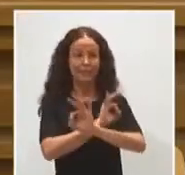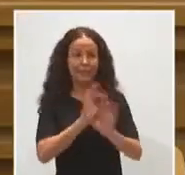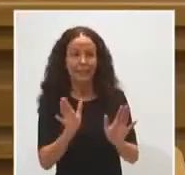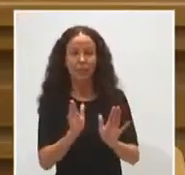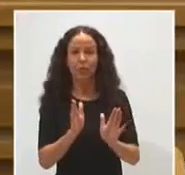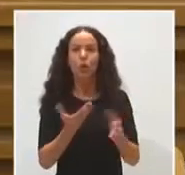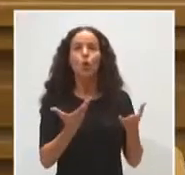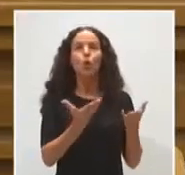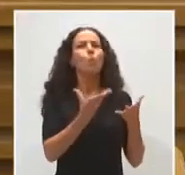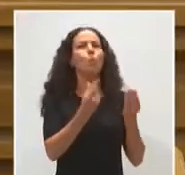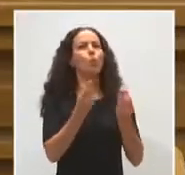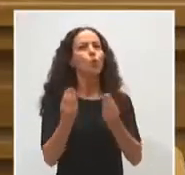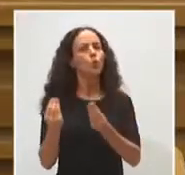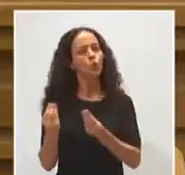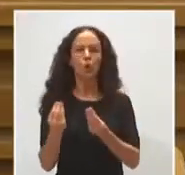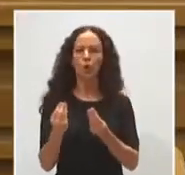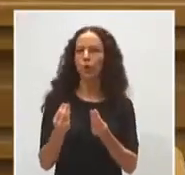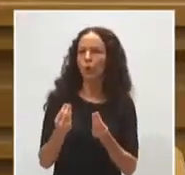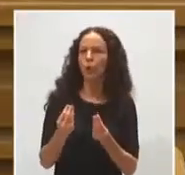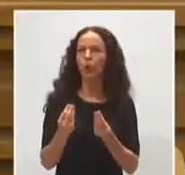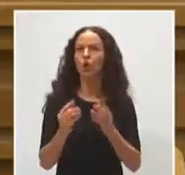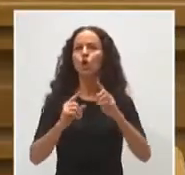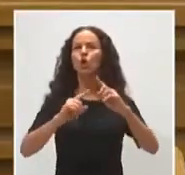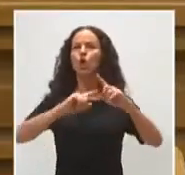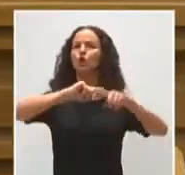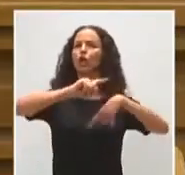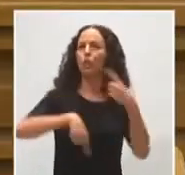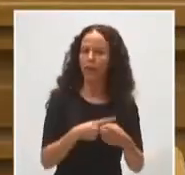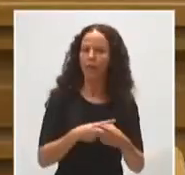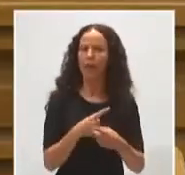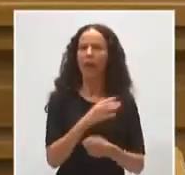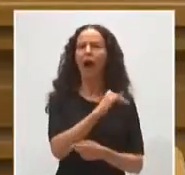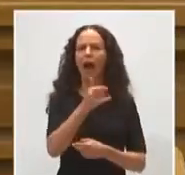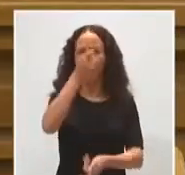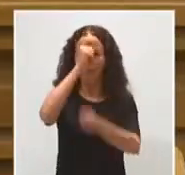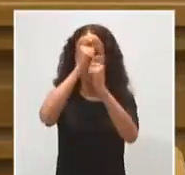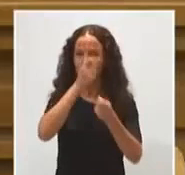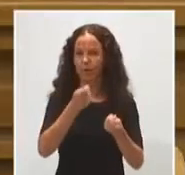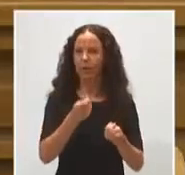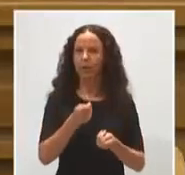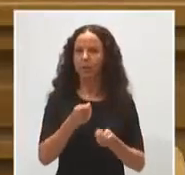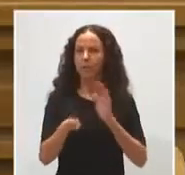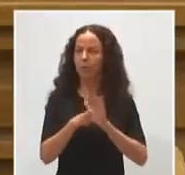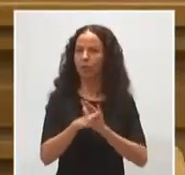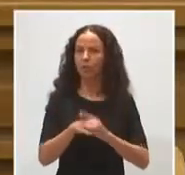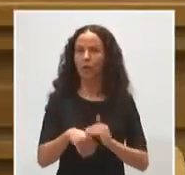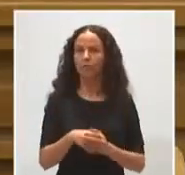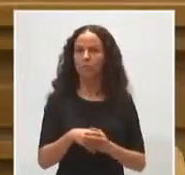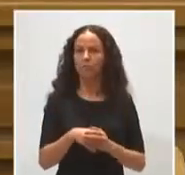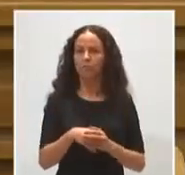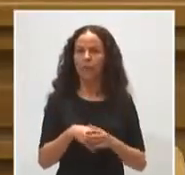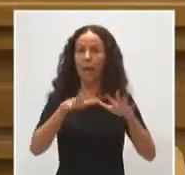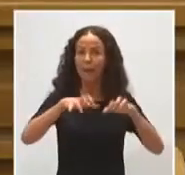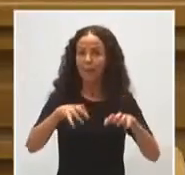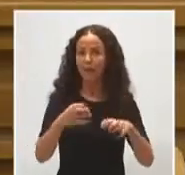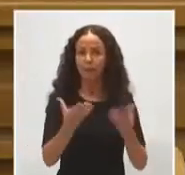muchas lecciones y mucha huella que nos va a acompañar y muchas lecciones que aprender yo he aprendido